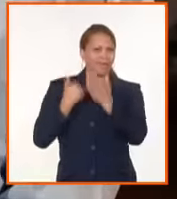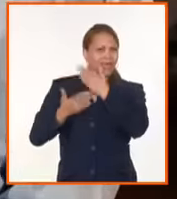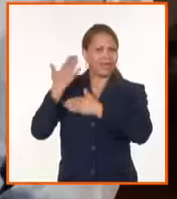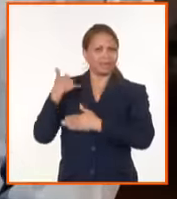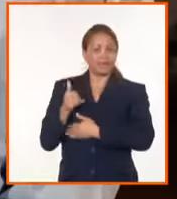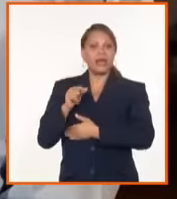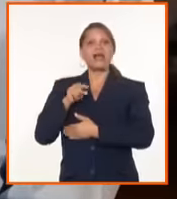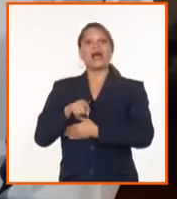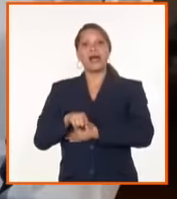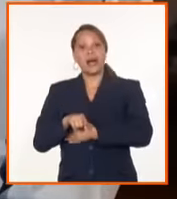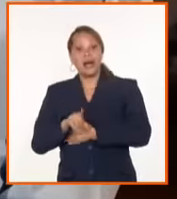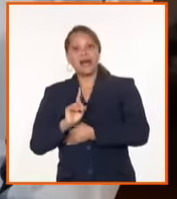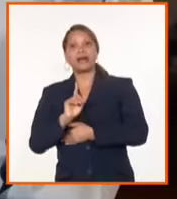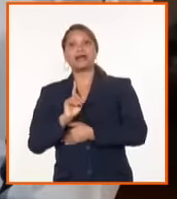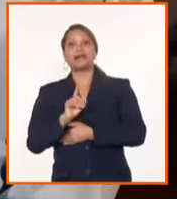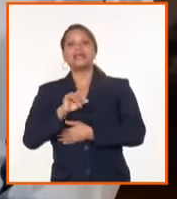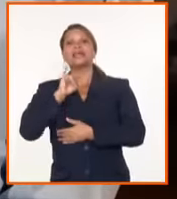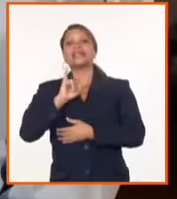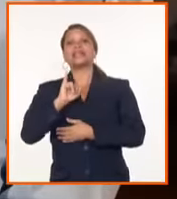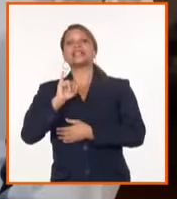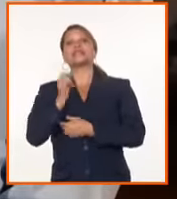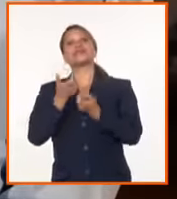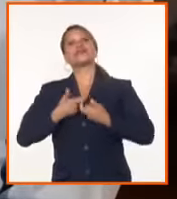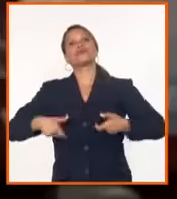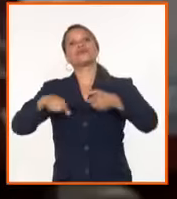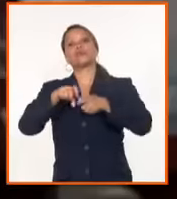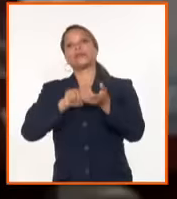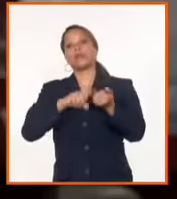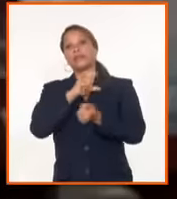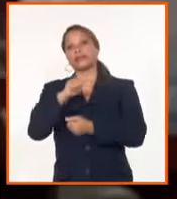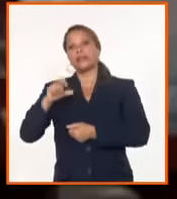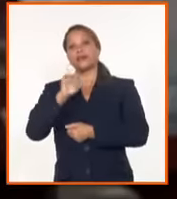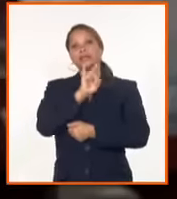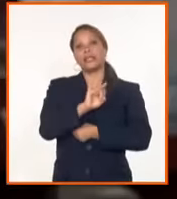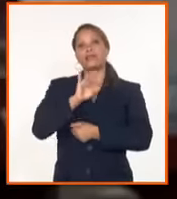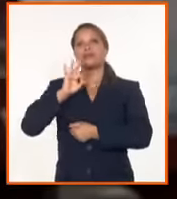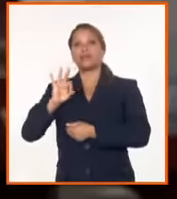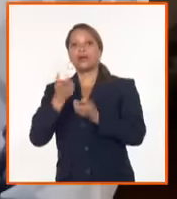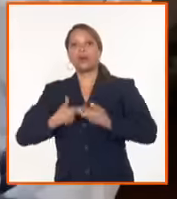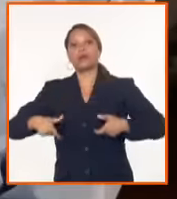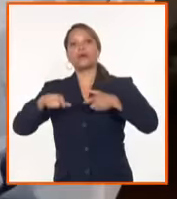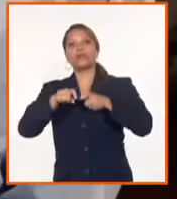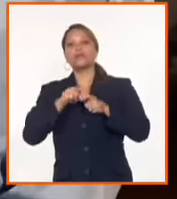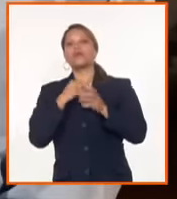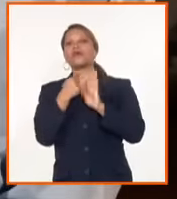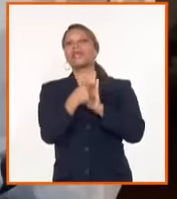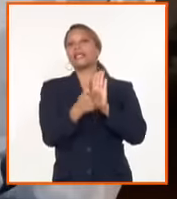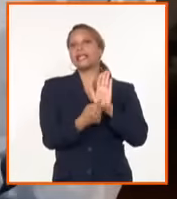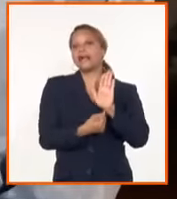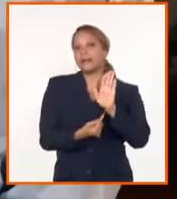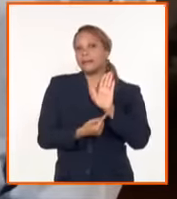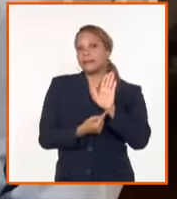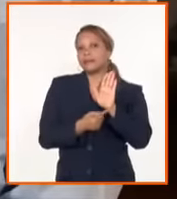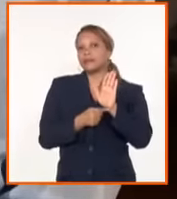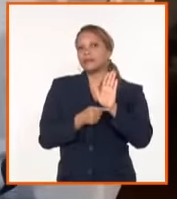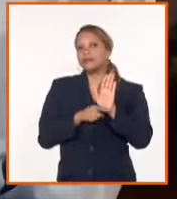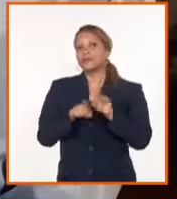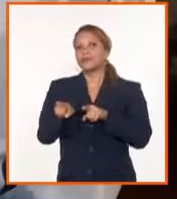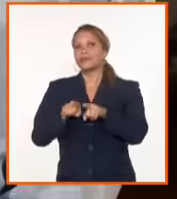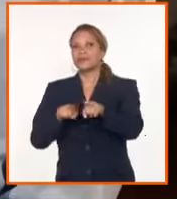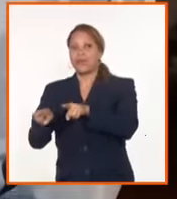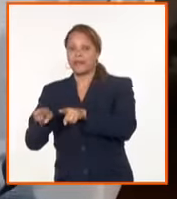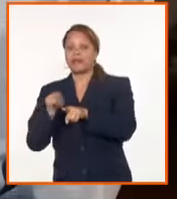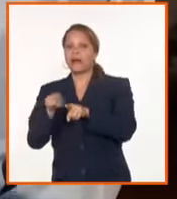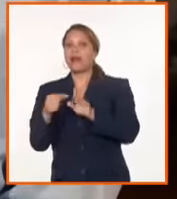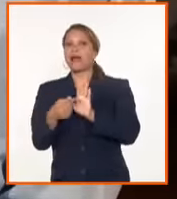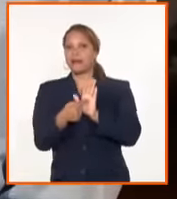pero en el sexto congreso del partido, en el séptimo y en el octavo, ha estado en los lineamientos. Y llegamos a un momento en que habíamos tenido, por todos estos